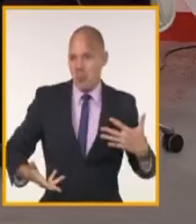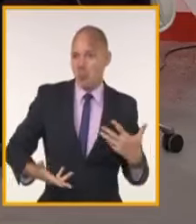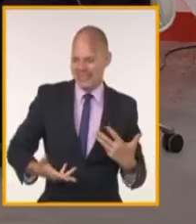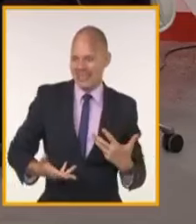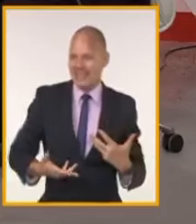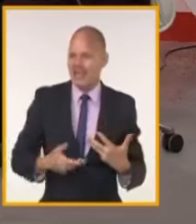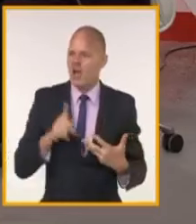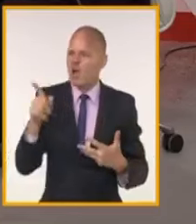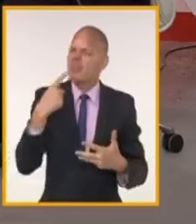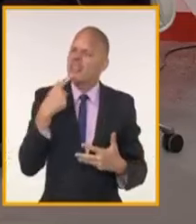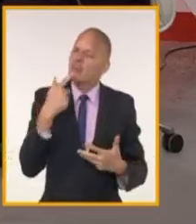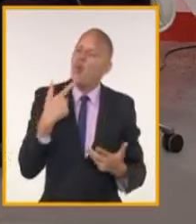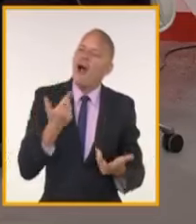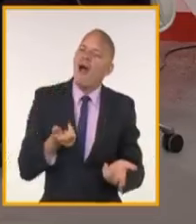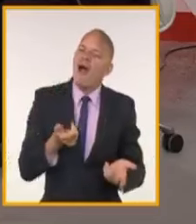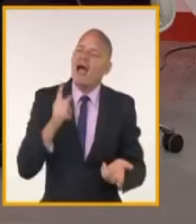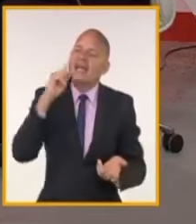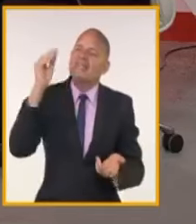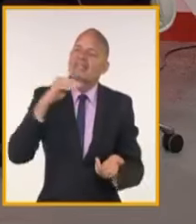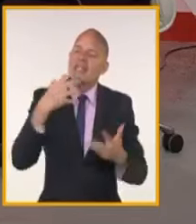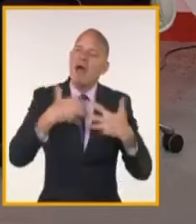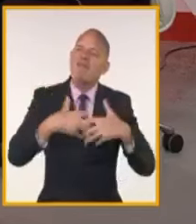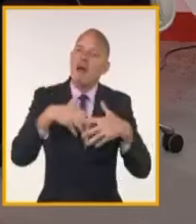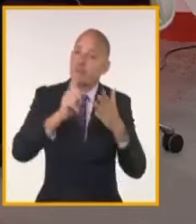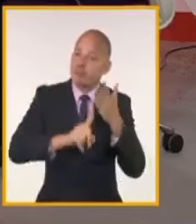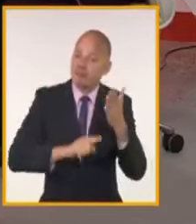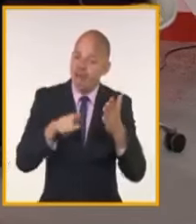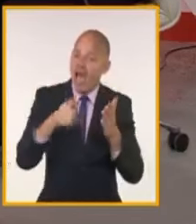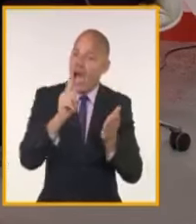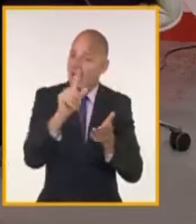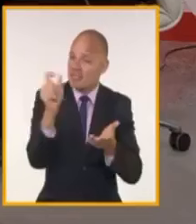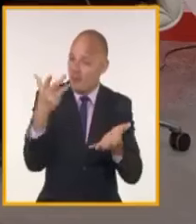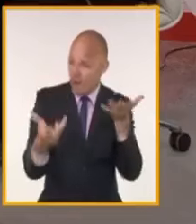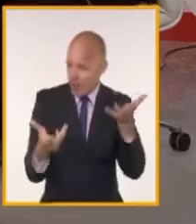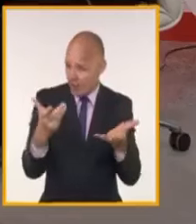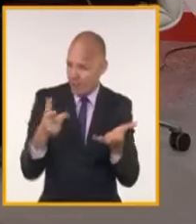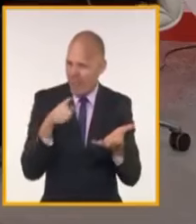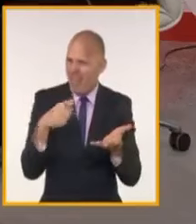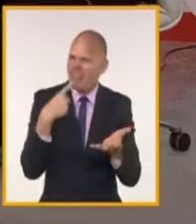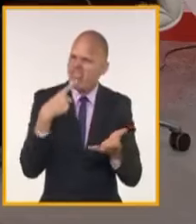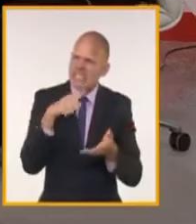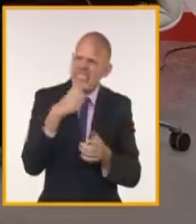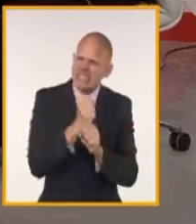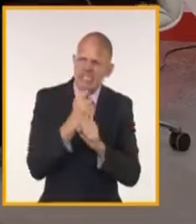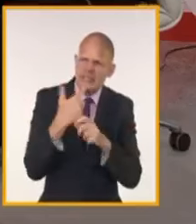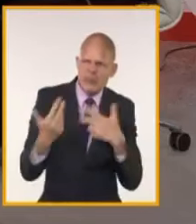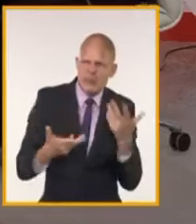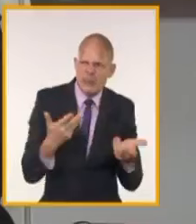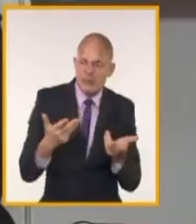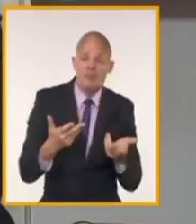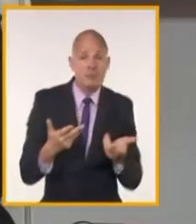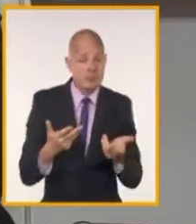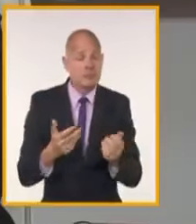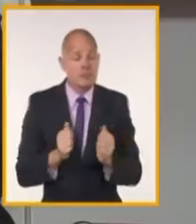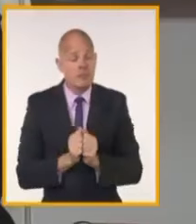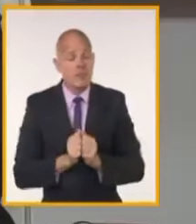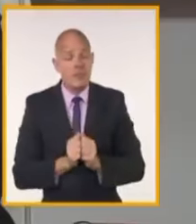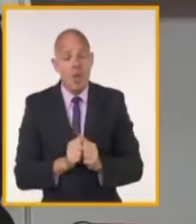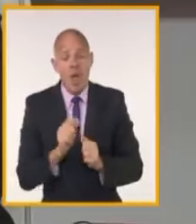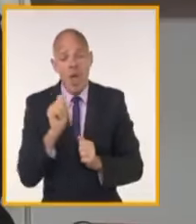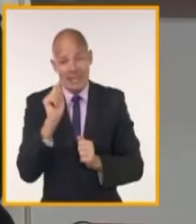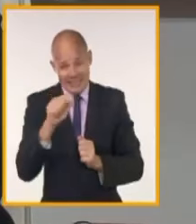Céspedes porque qué Qué hay en la césped que que puede ser ejemplo para otros césped es una una planta